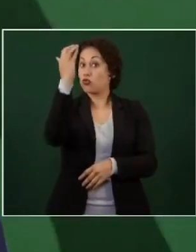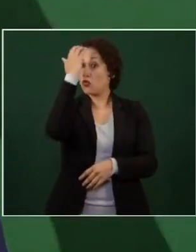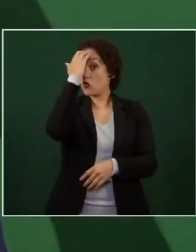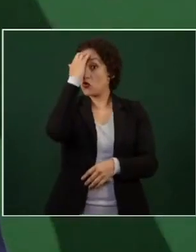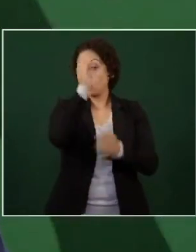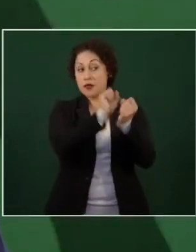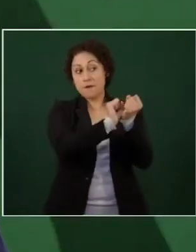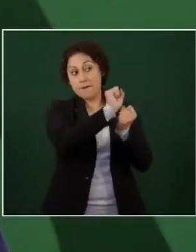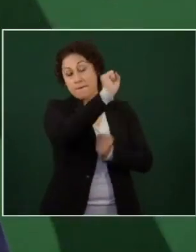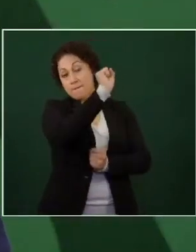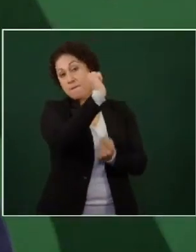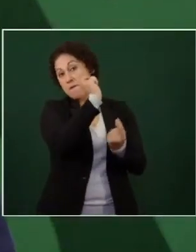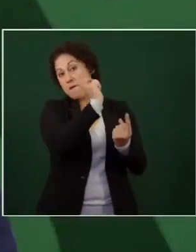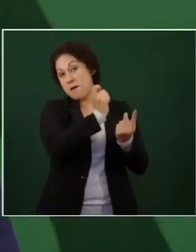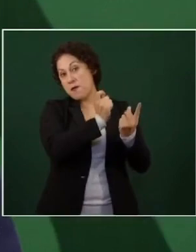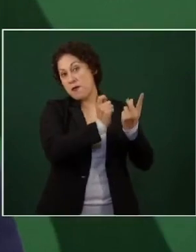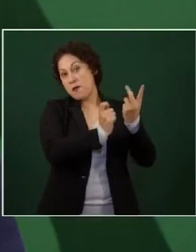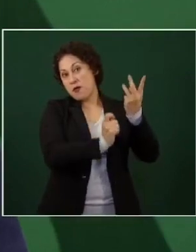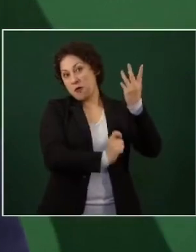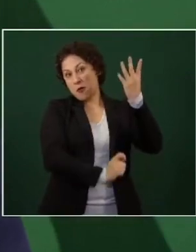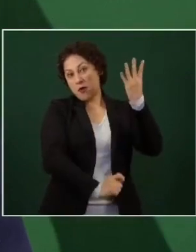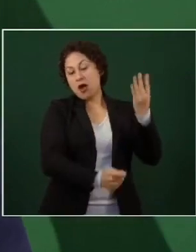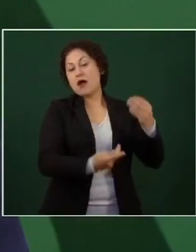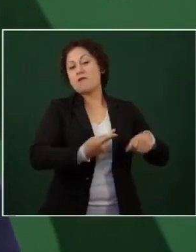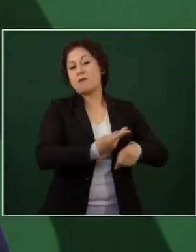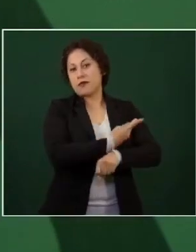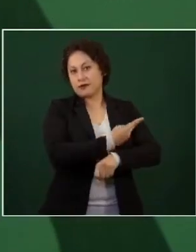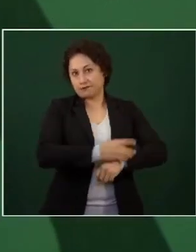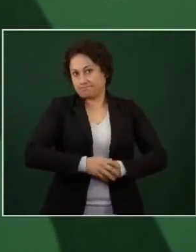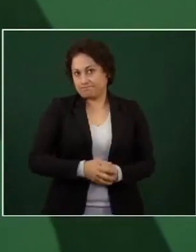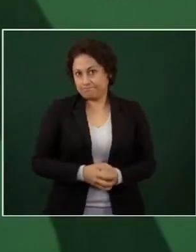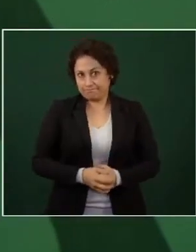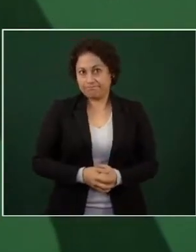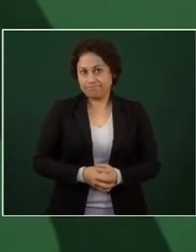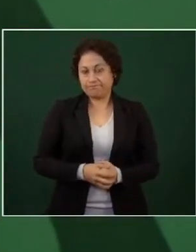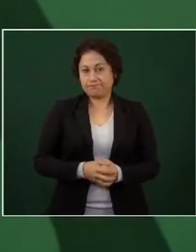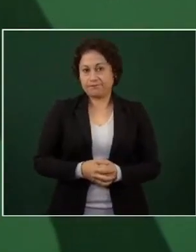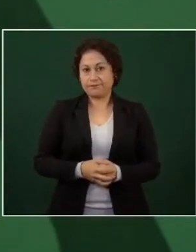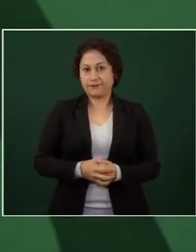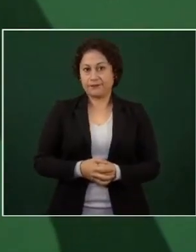conozcamos sobre estos casos. Y esperemos